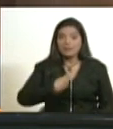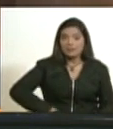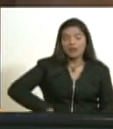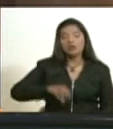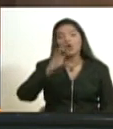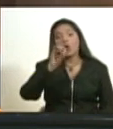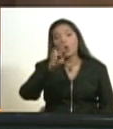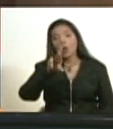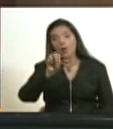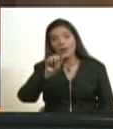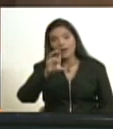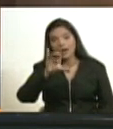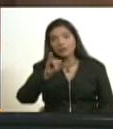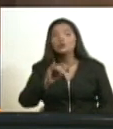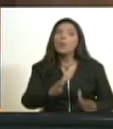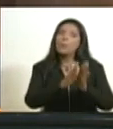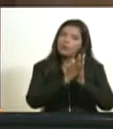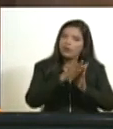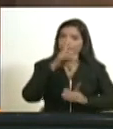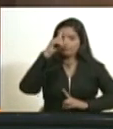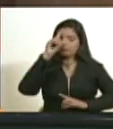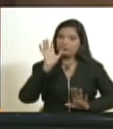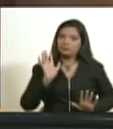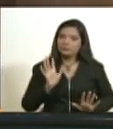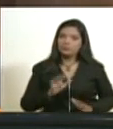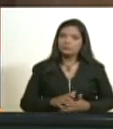Cartes a tiempo rectifique,